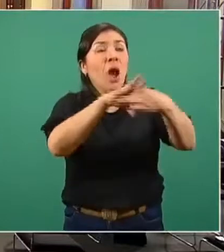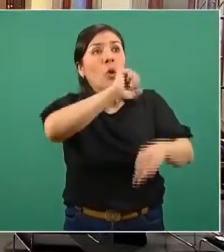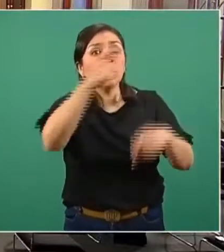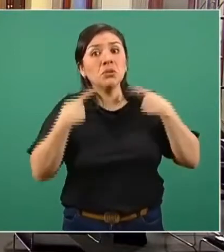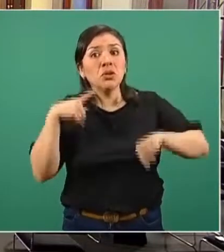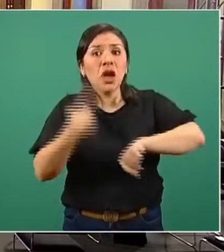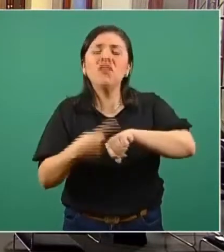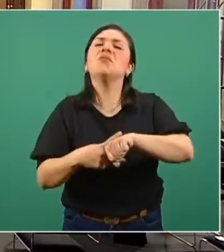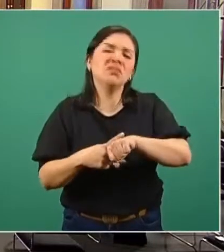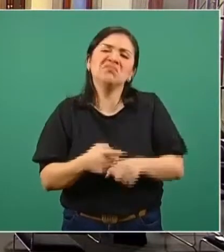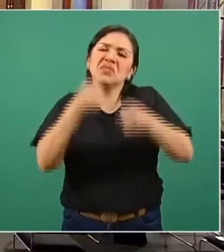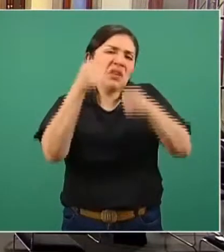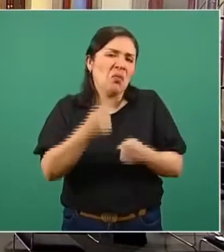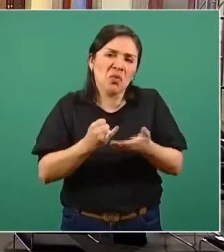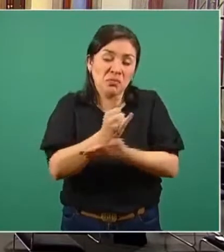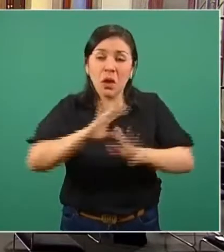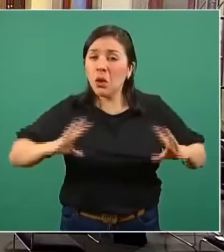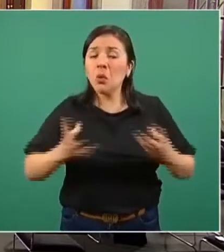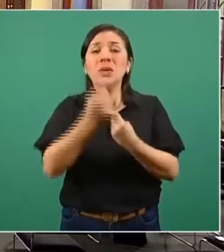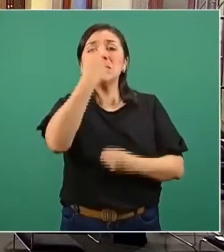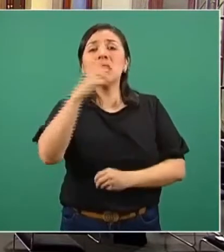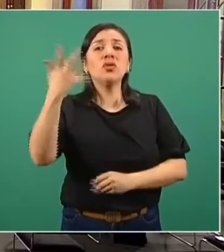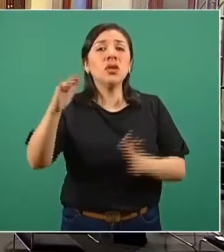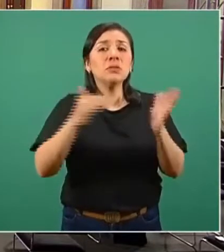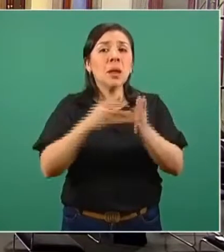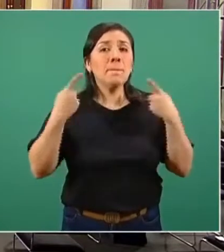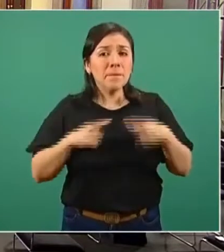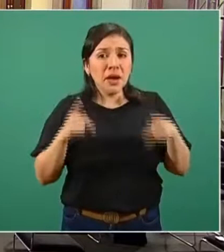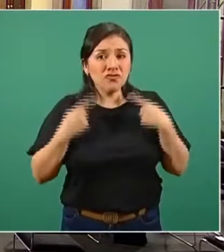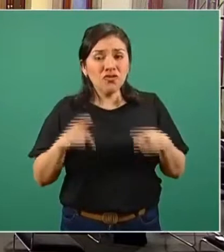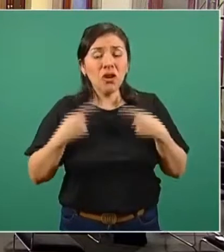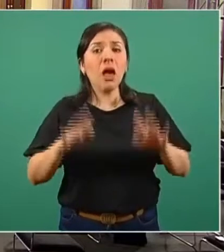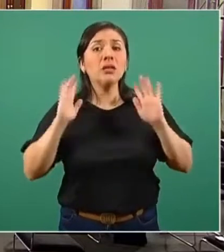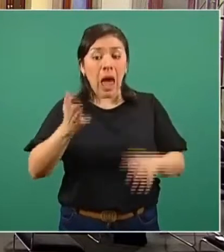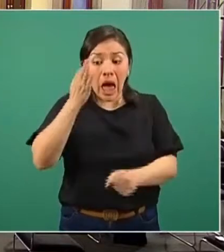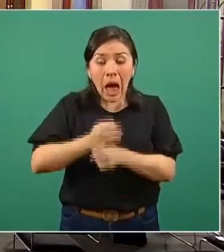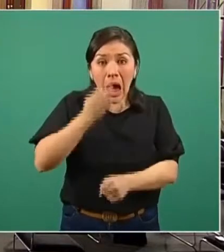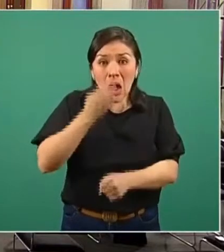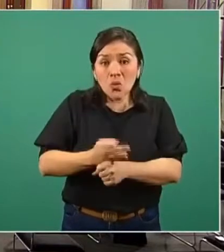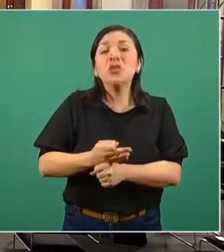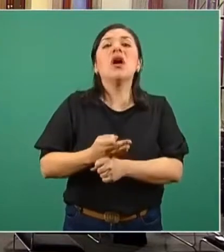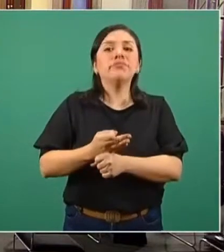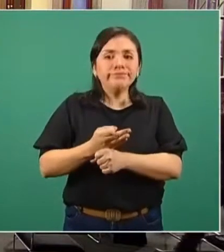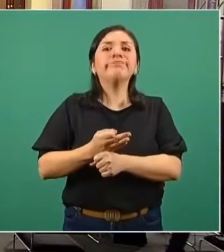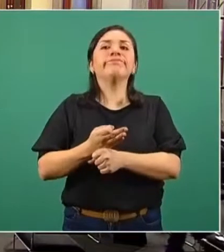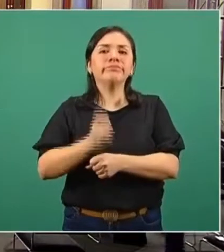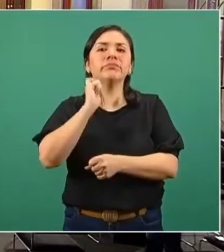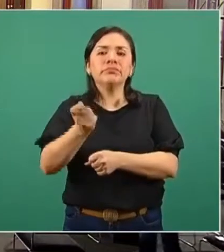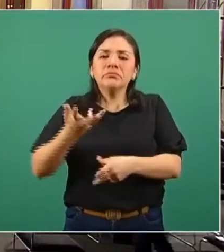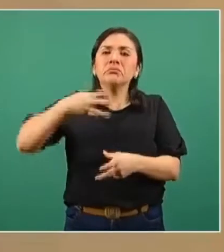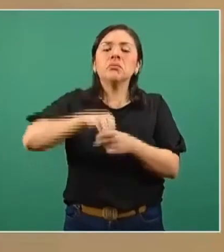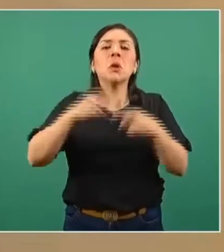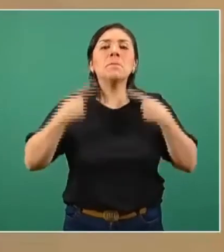confirmado. Un total de 110.000 personas son las que al momento conforman la